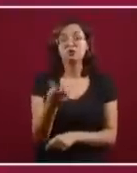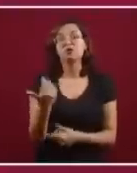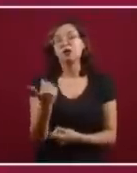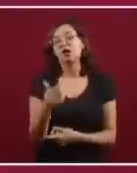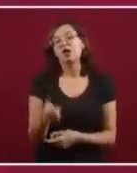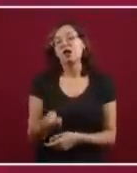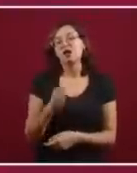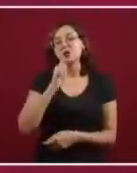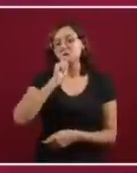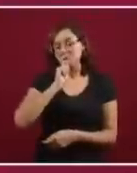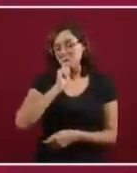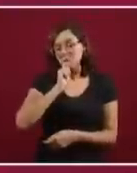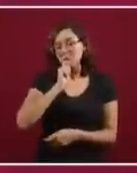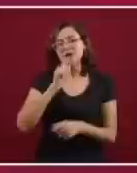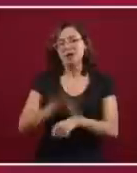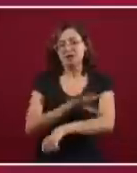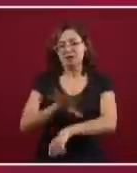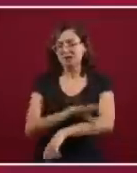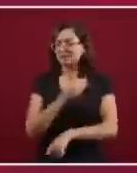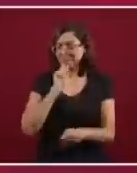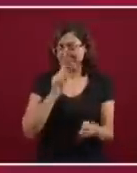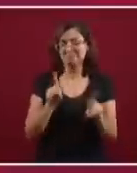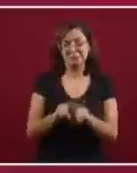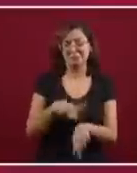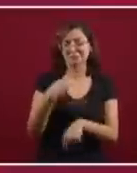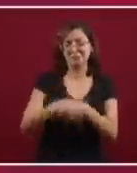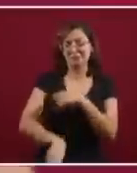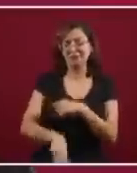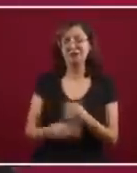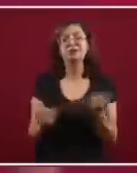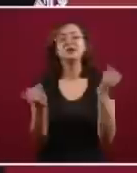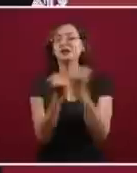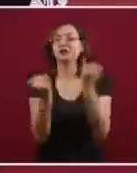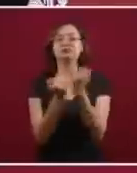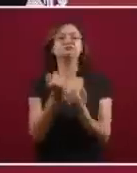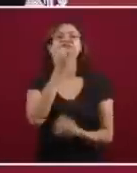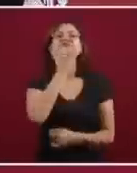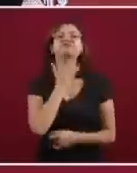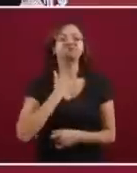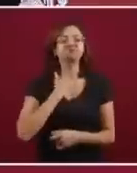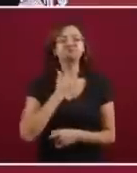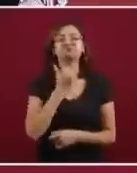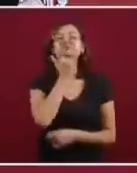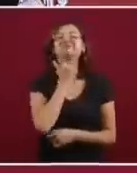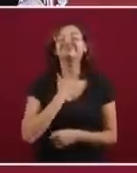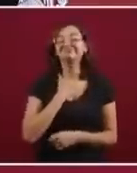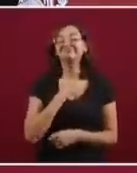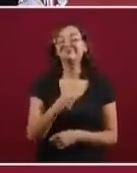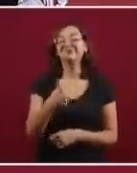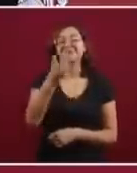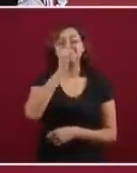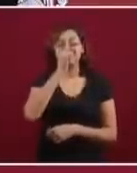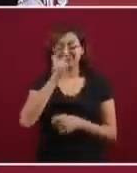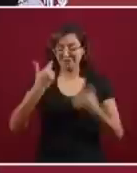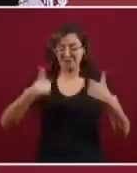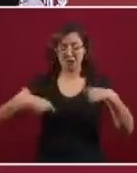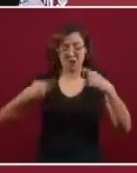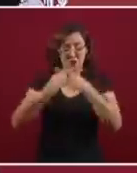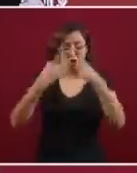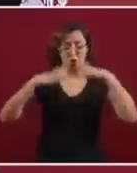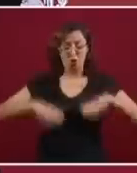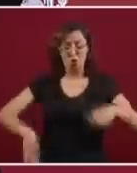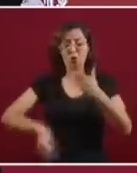bateadores el daño tóxico que causa el alcohol también en todos los prácticamente órganos y sistemas y